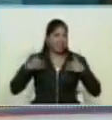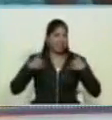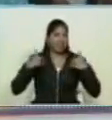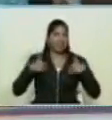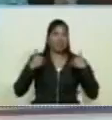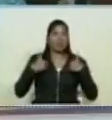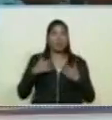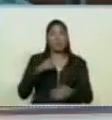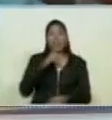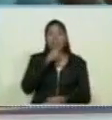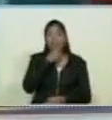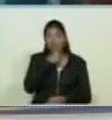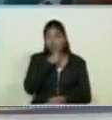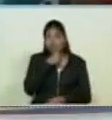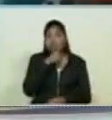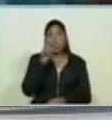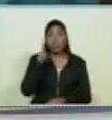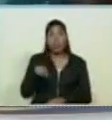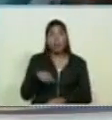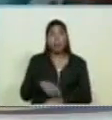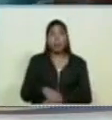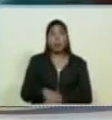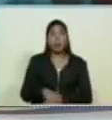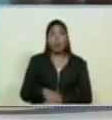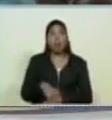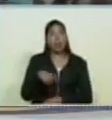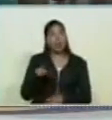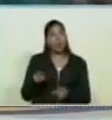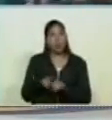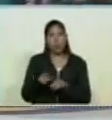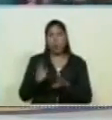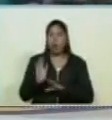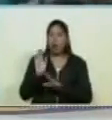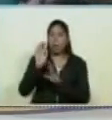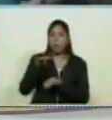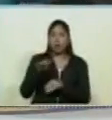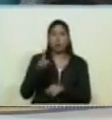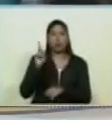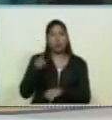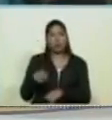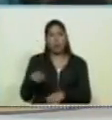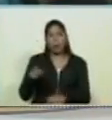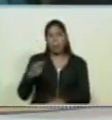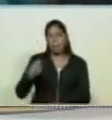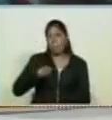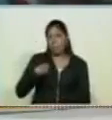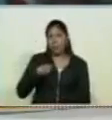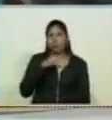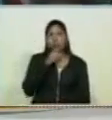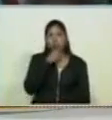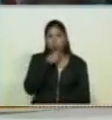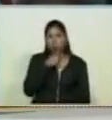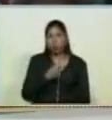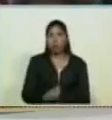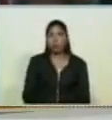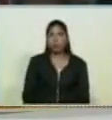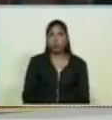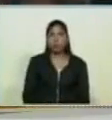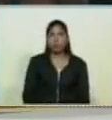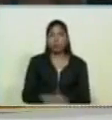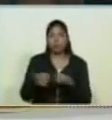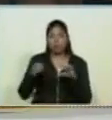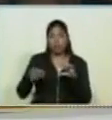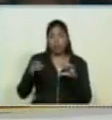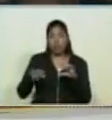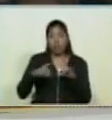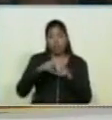mayores garanticen también ser misioneros para nuestras pensiones, para la gran labor que se está realizando a través de nuestro carnet de la